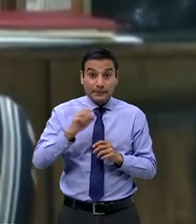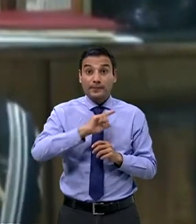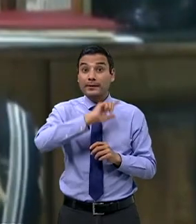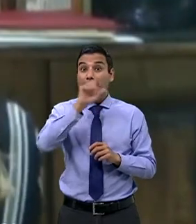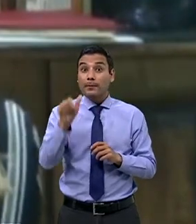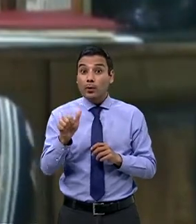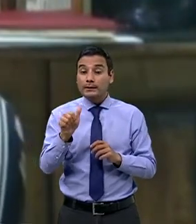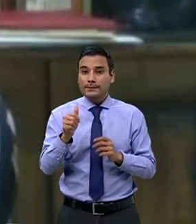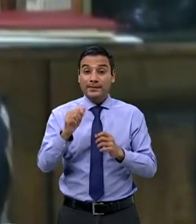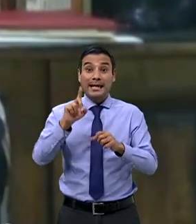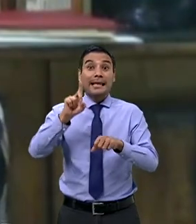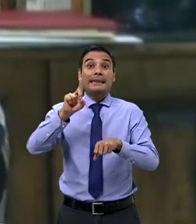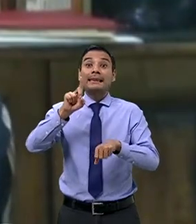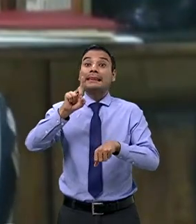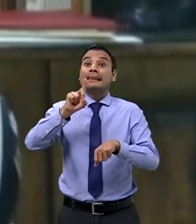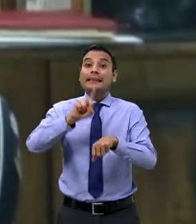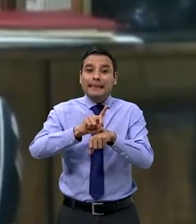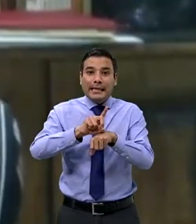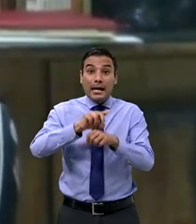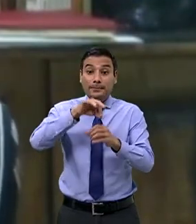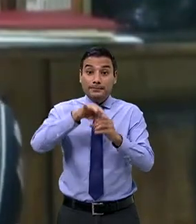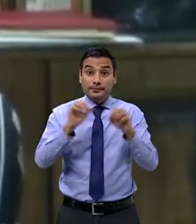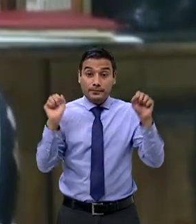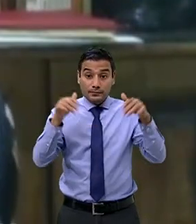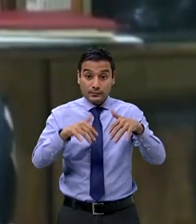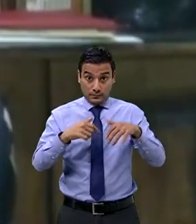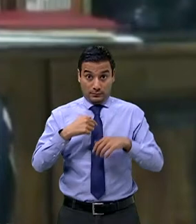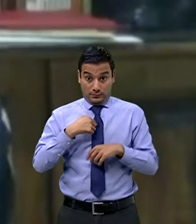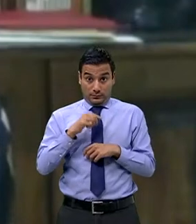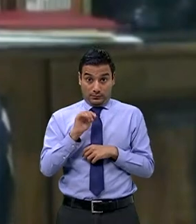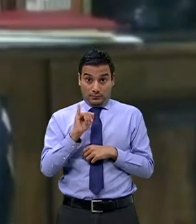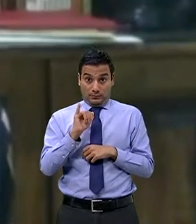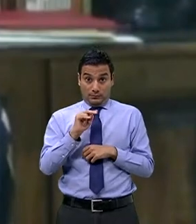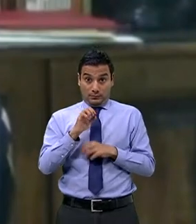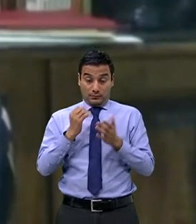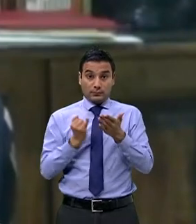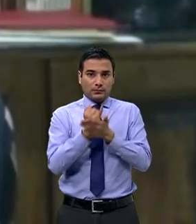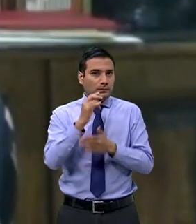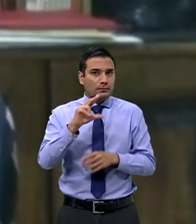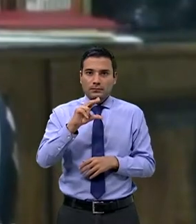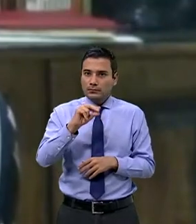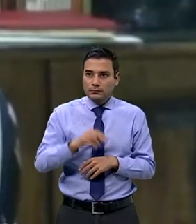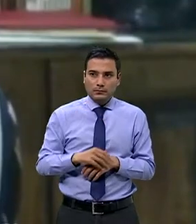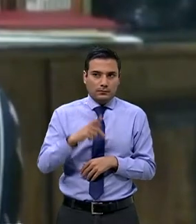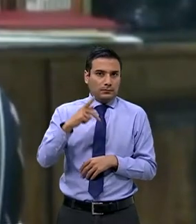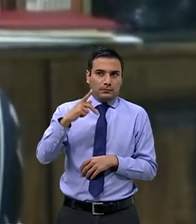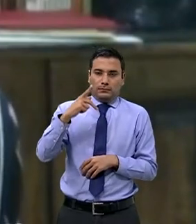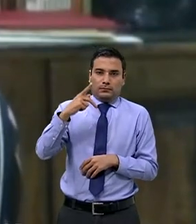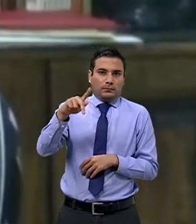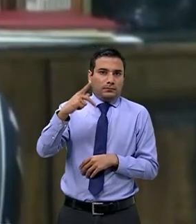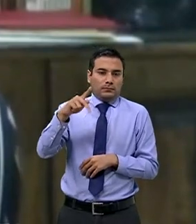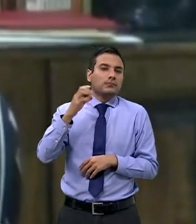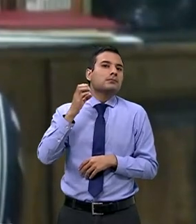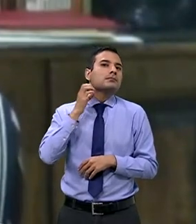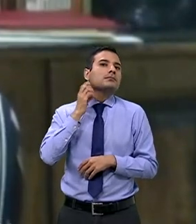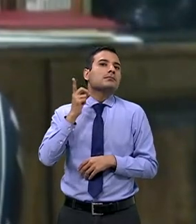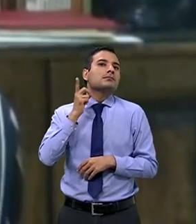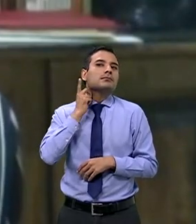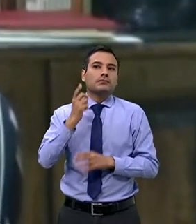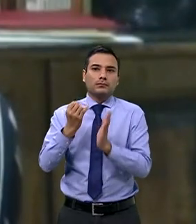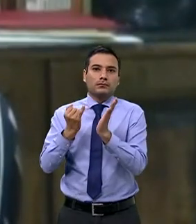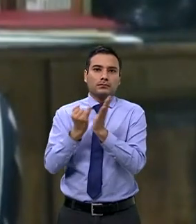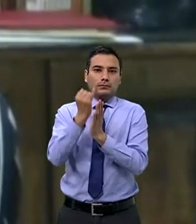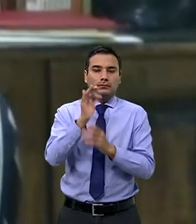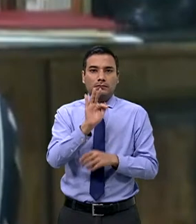tampoco determinó el ine que fue una modificación del poder legislativo para sacar digamos